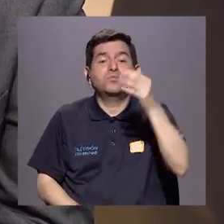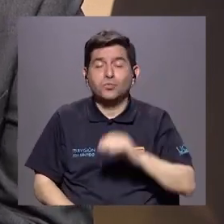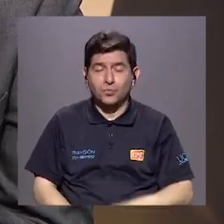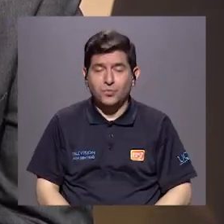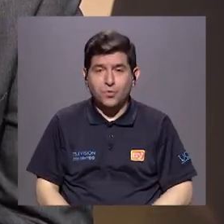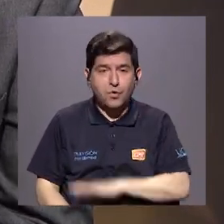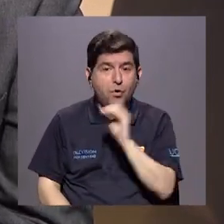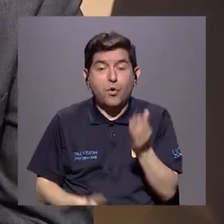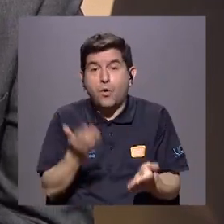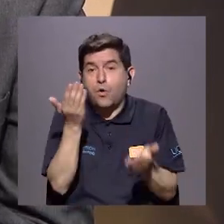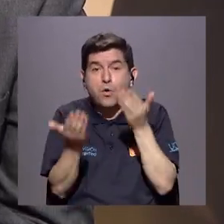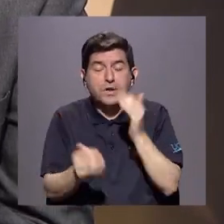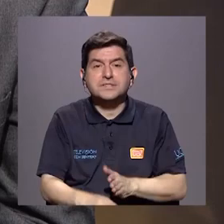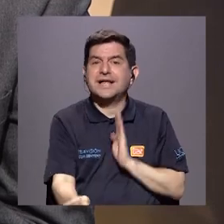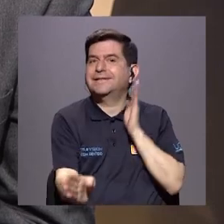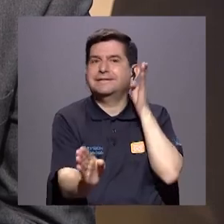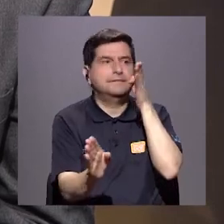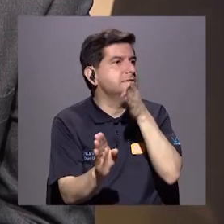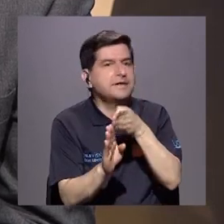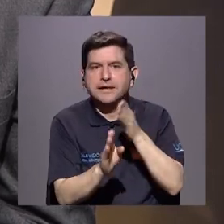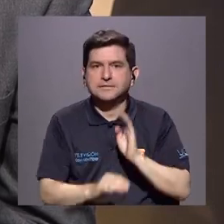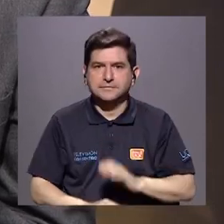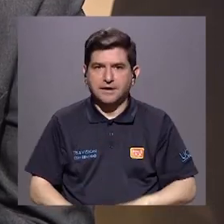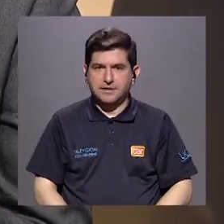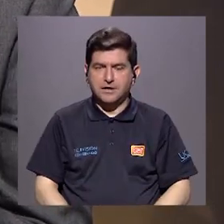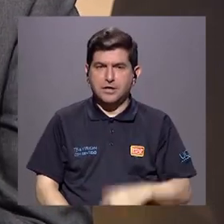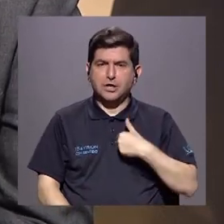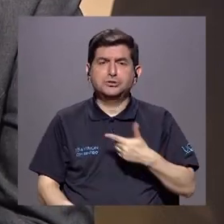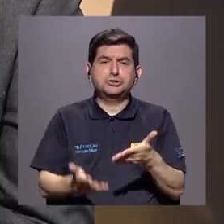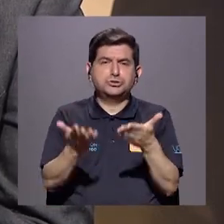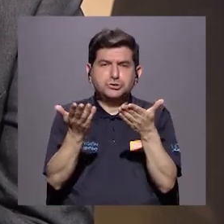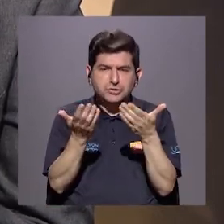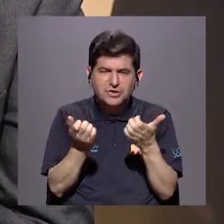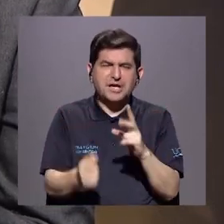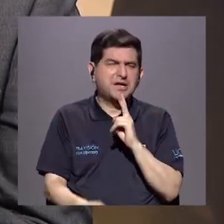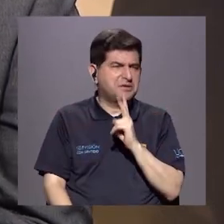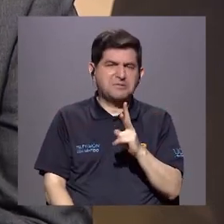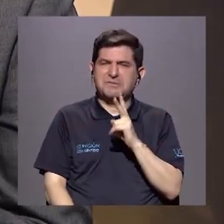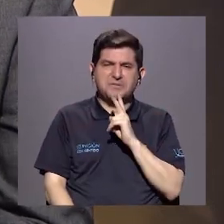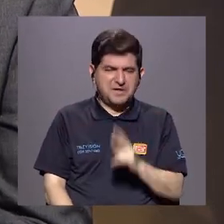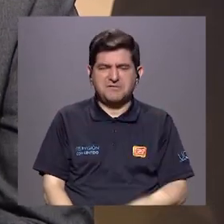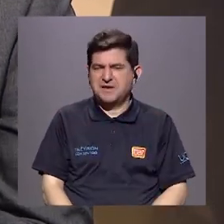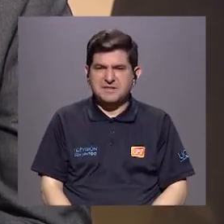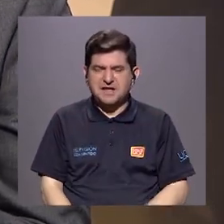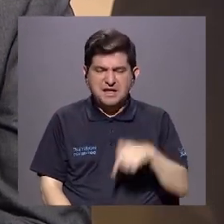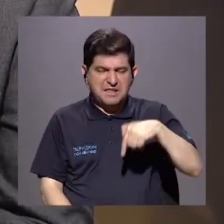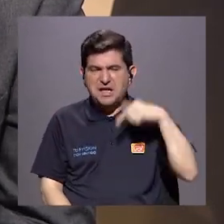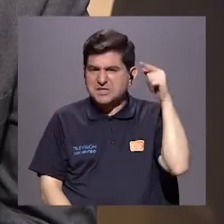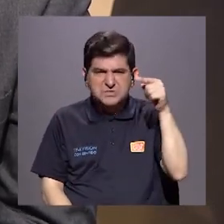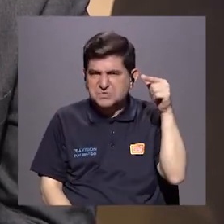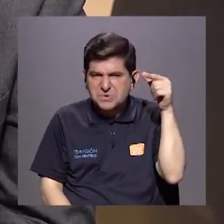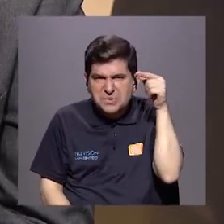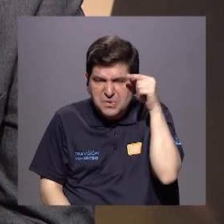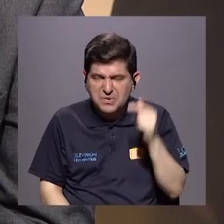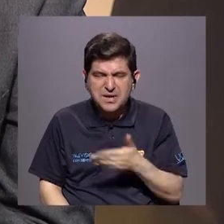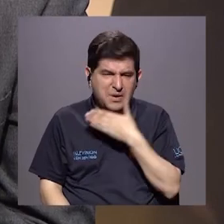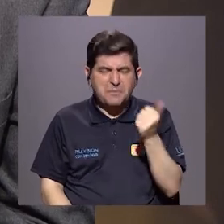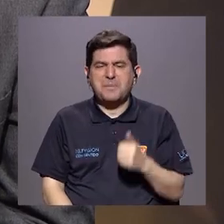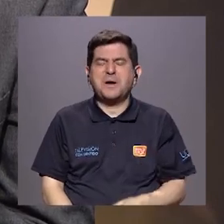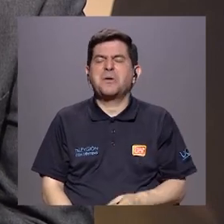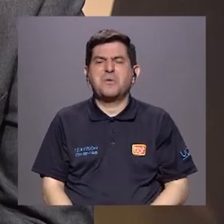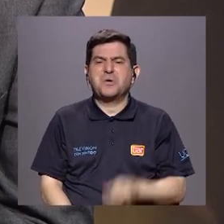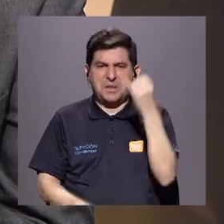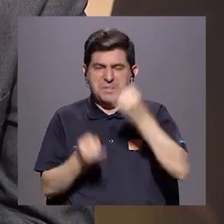puede ser muy directa verdad decir yo quiero la verdad la verdad es que para que esto no tiene sentido y la verdad que quiero acabar con mi vida